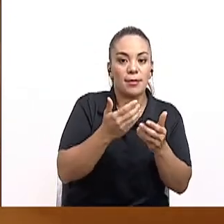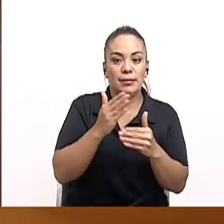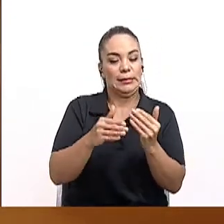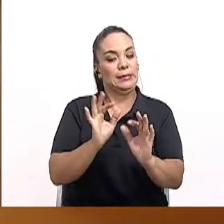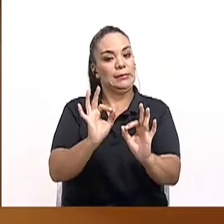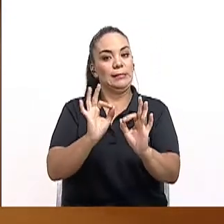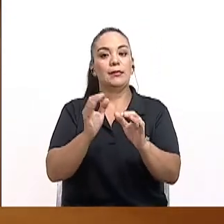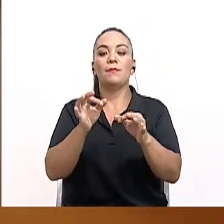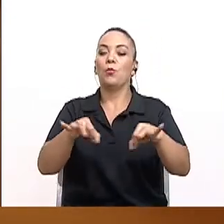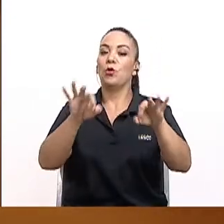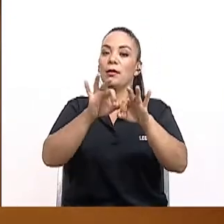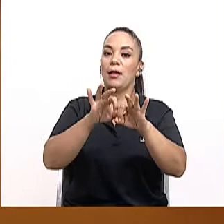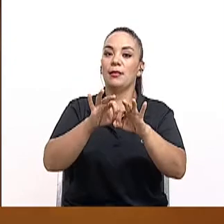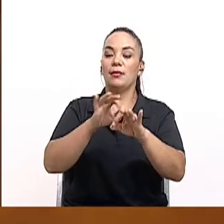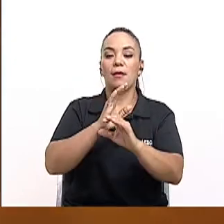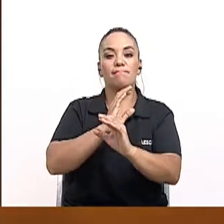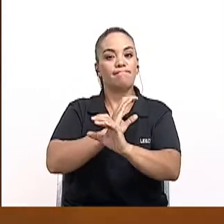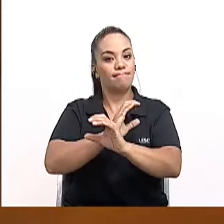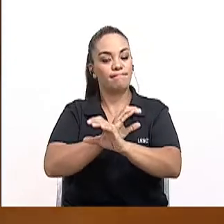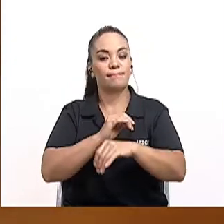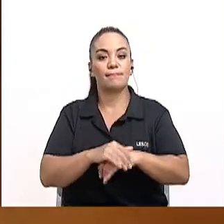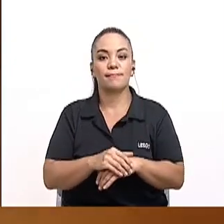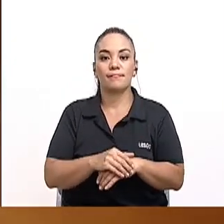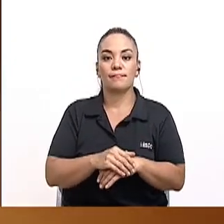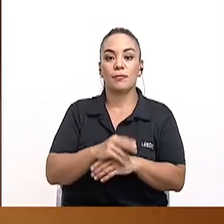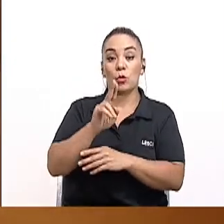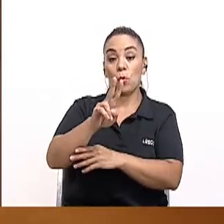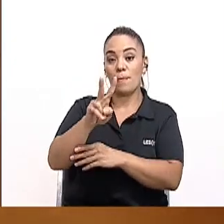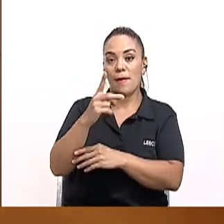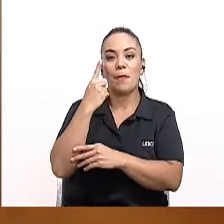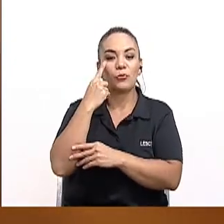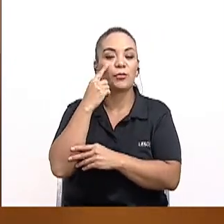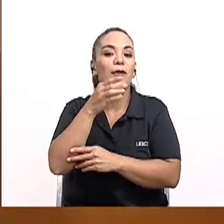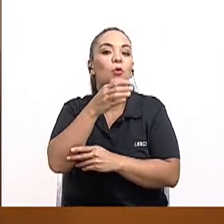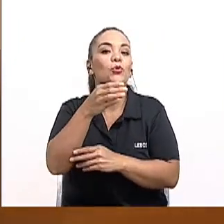respecto a esta radiación ultravioleta, conozcamos algunos consejos